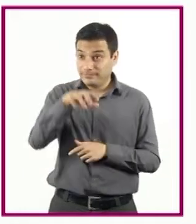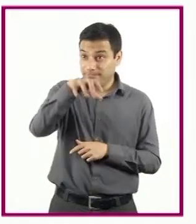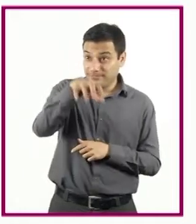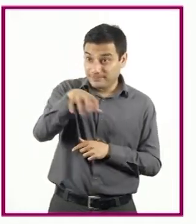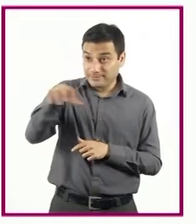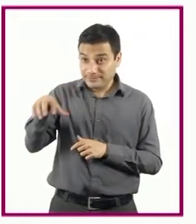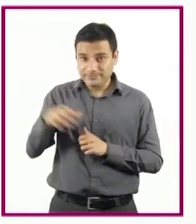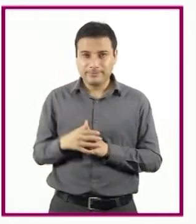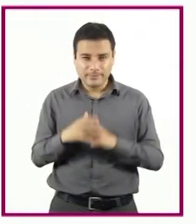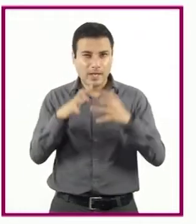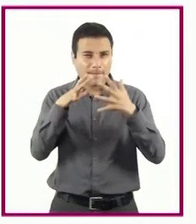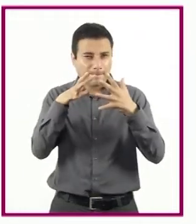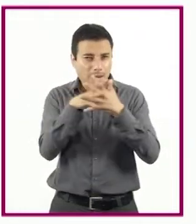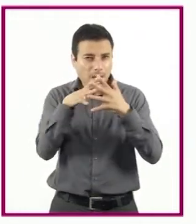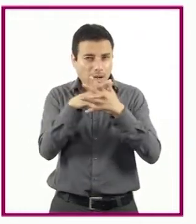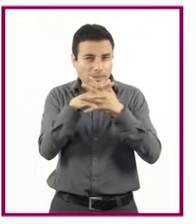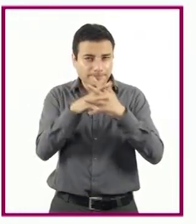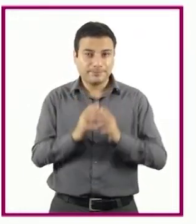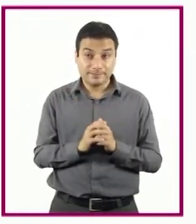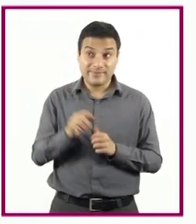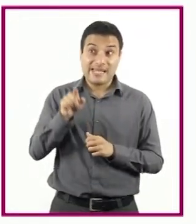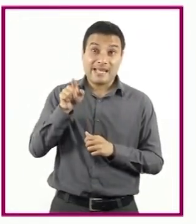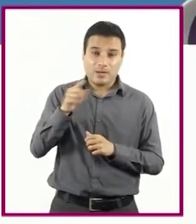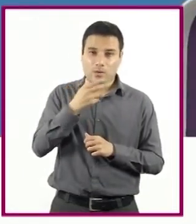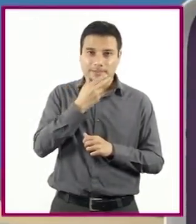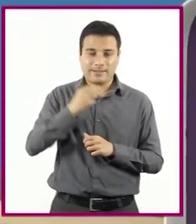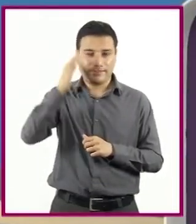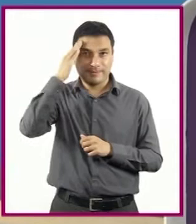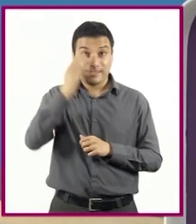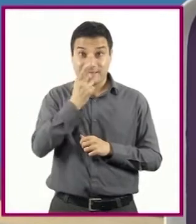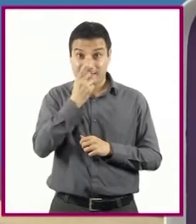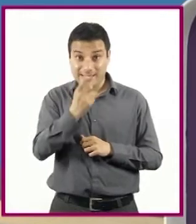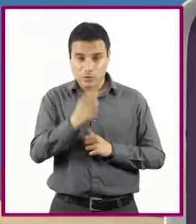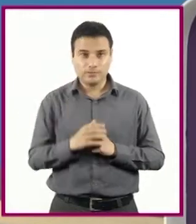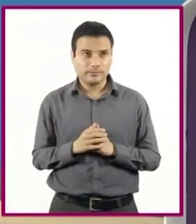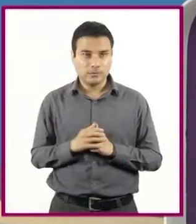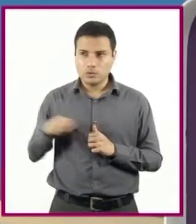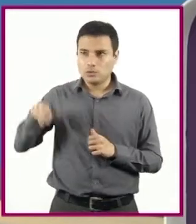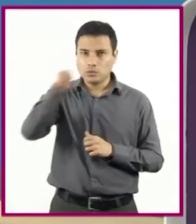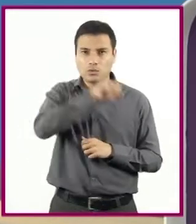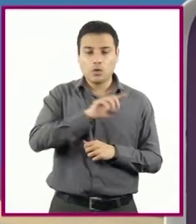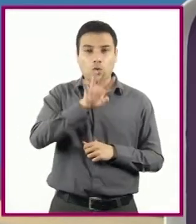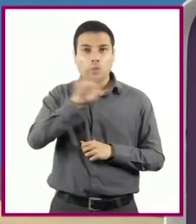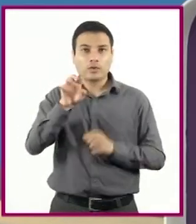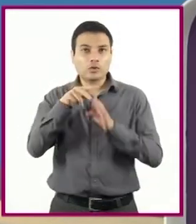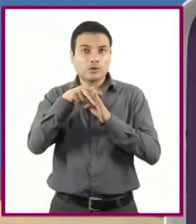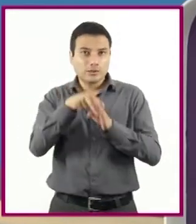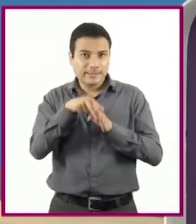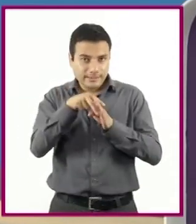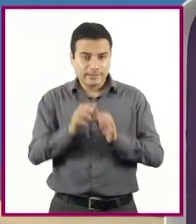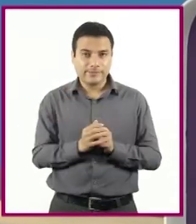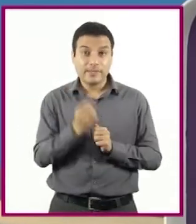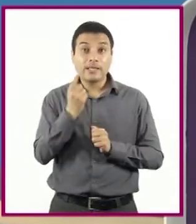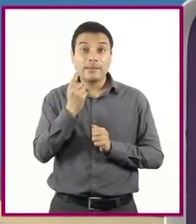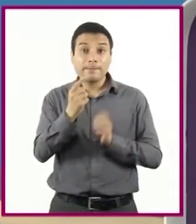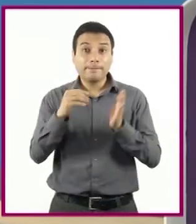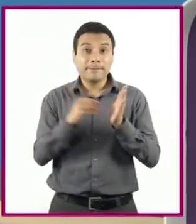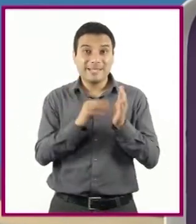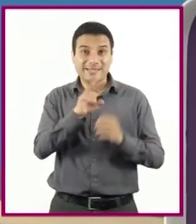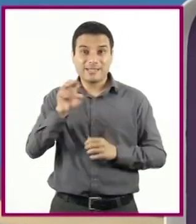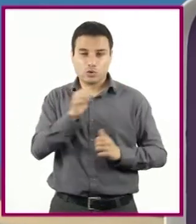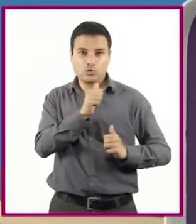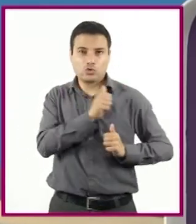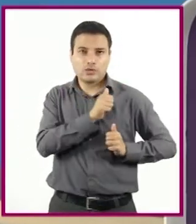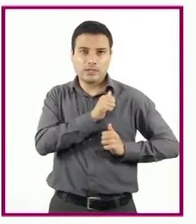panorama de la batalla. Informó que ellos eran 400 jinetes y 1,330 infantes con 2